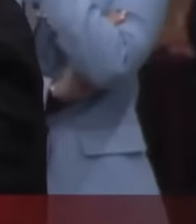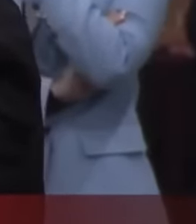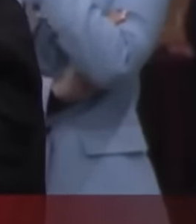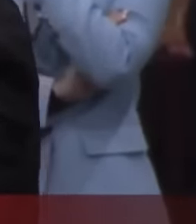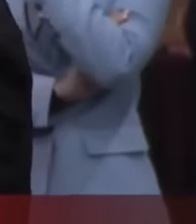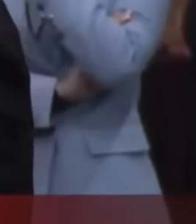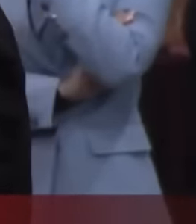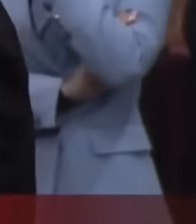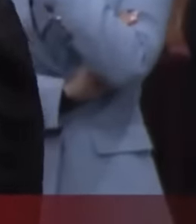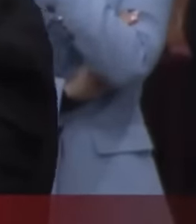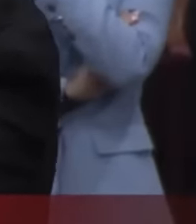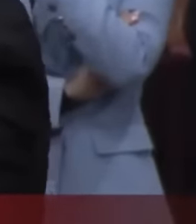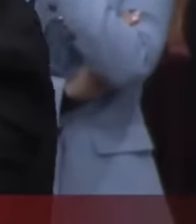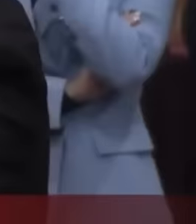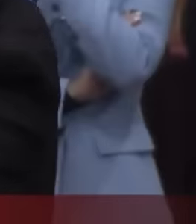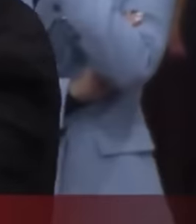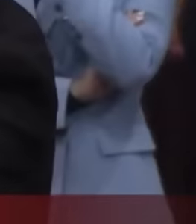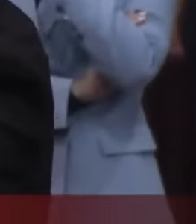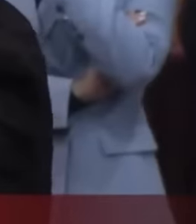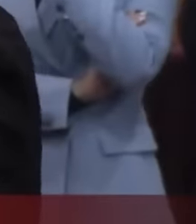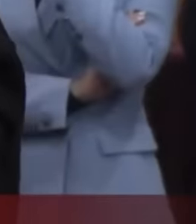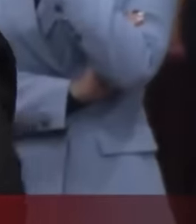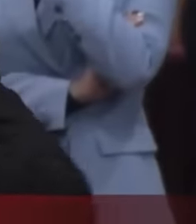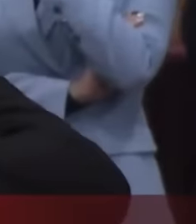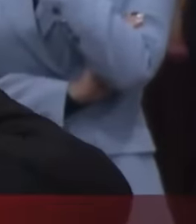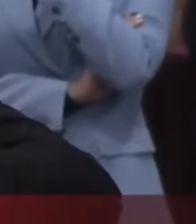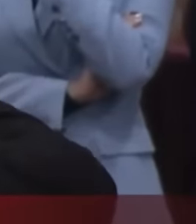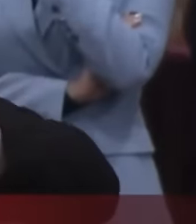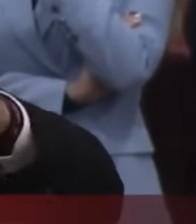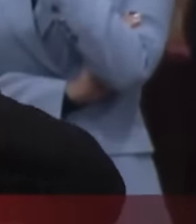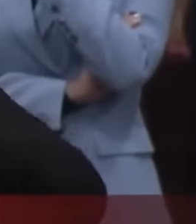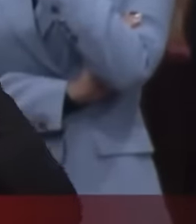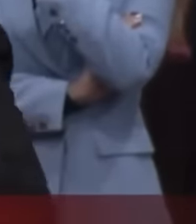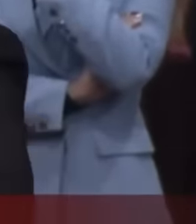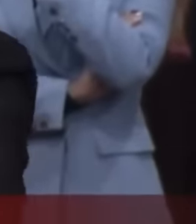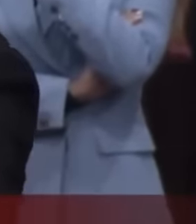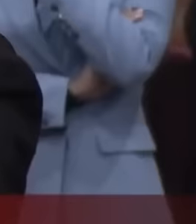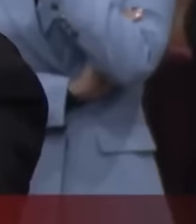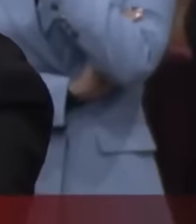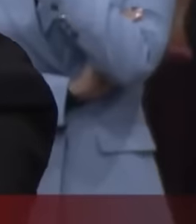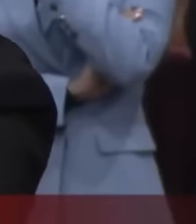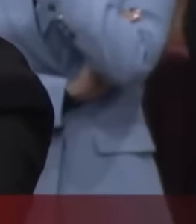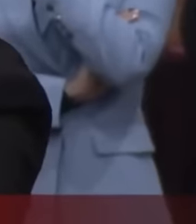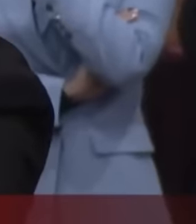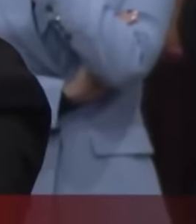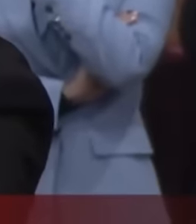a su extinción. Y escúchenos con fuerza.